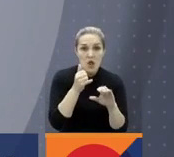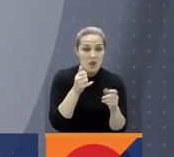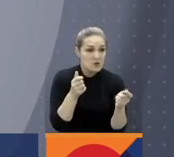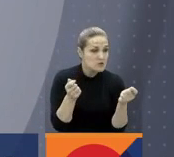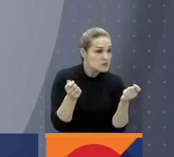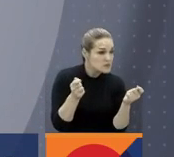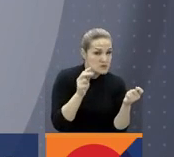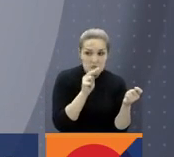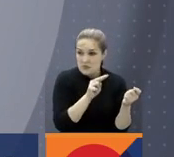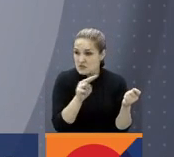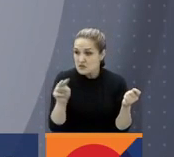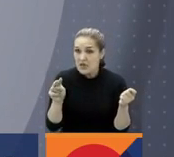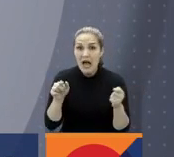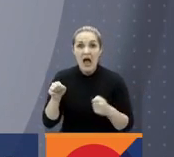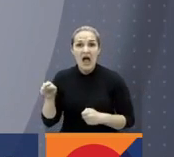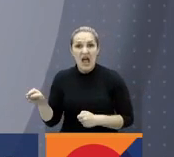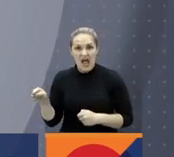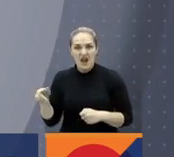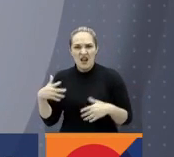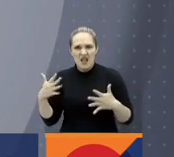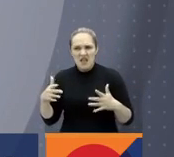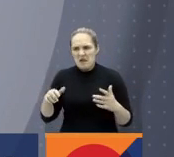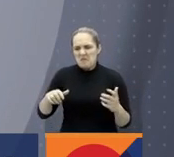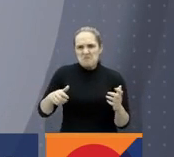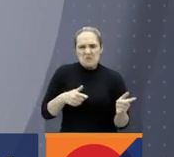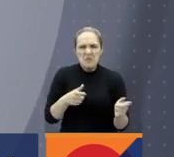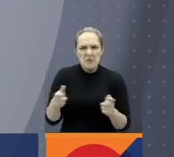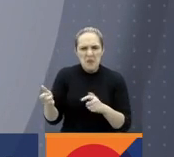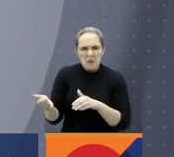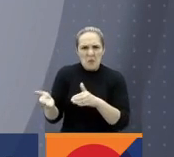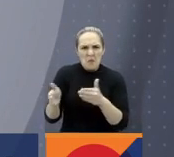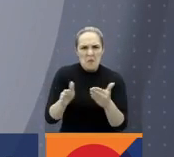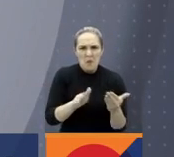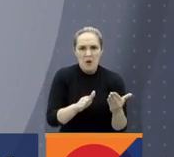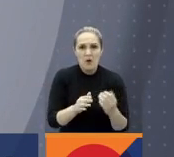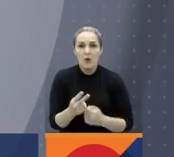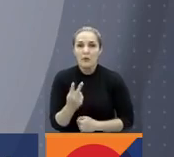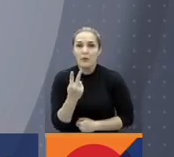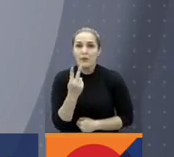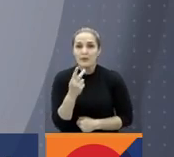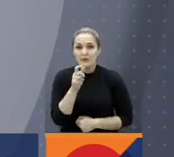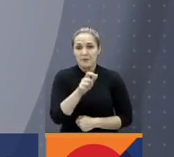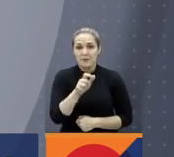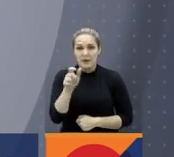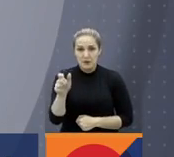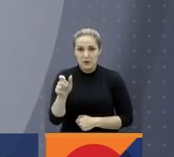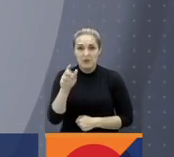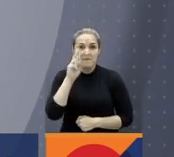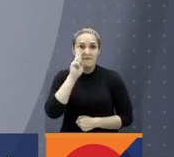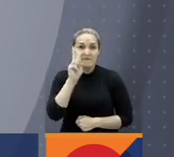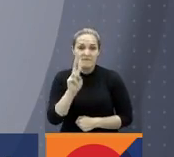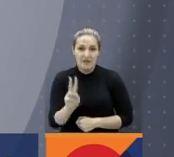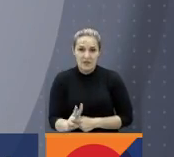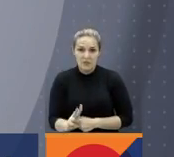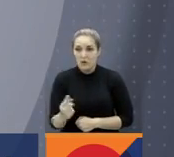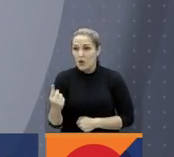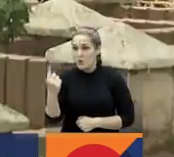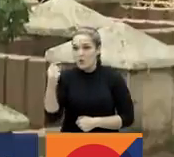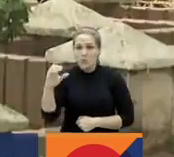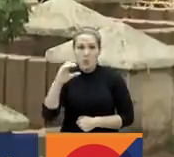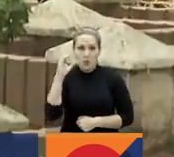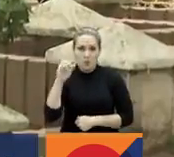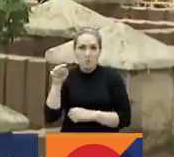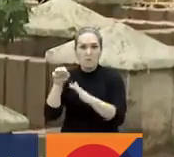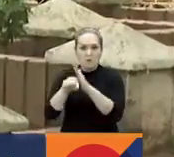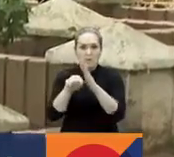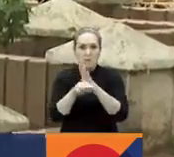nuevamente se vio interrumpido el orden público y donde dos personas, uno de nacionalidad venezolana y uno de nacionalidad colombiana, pues fueron asesinados.